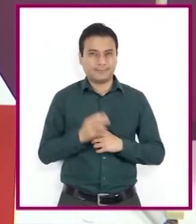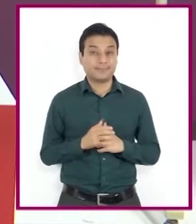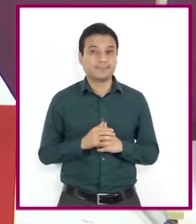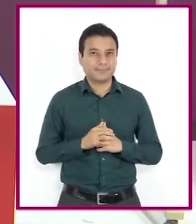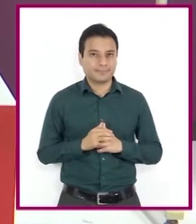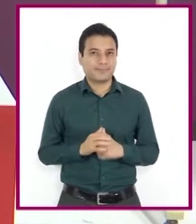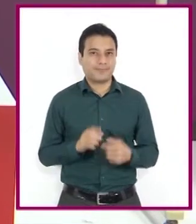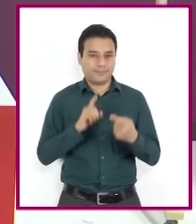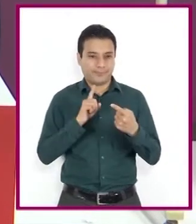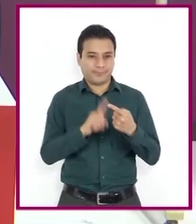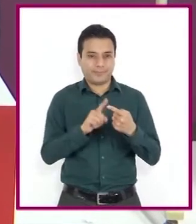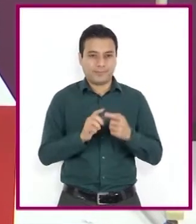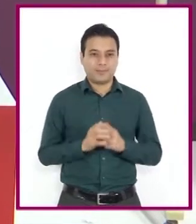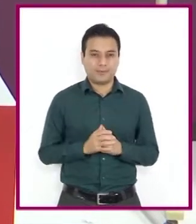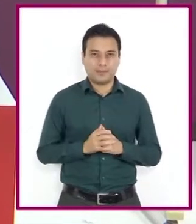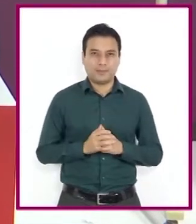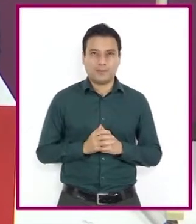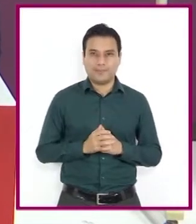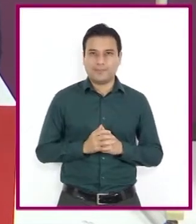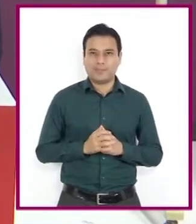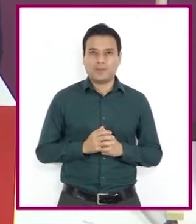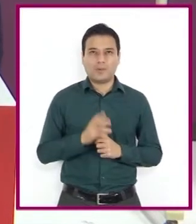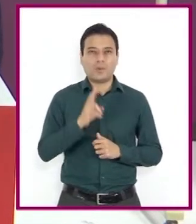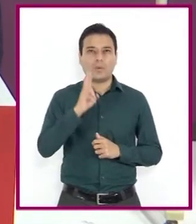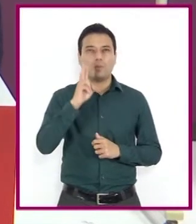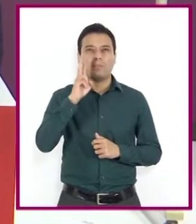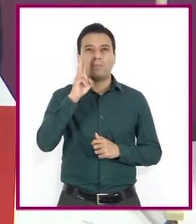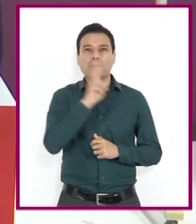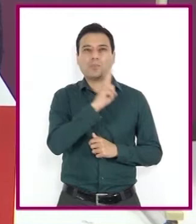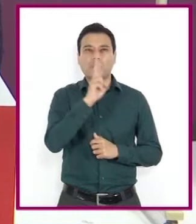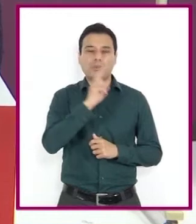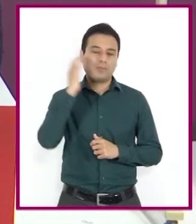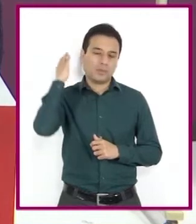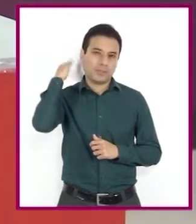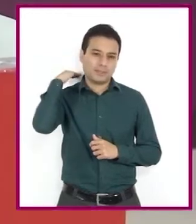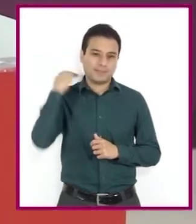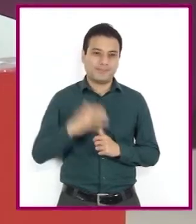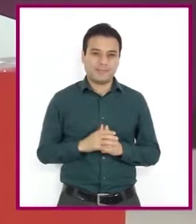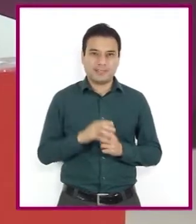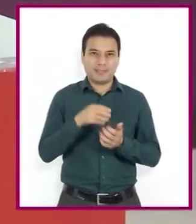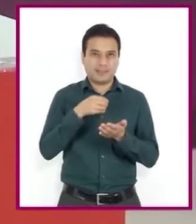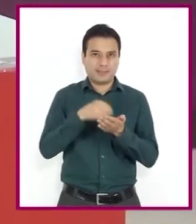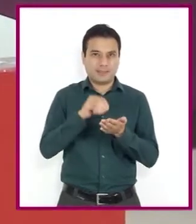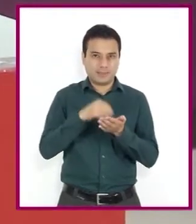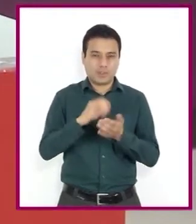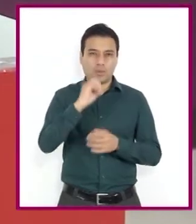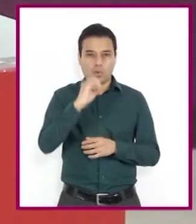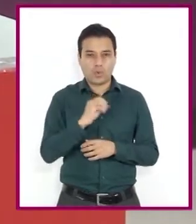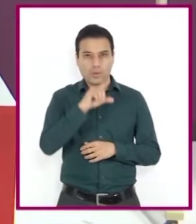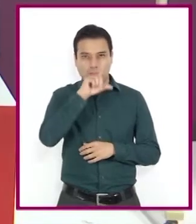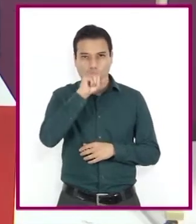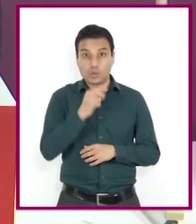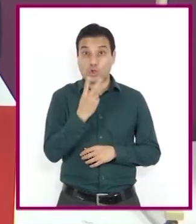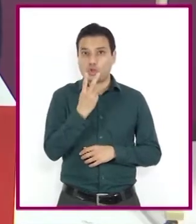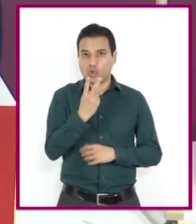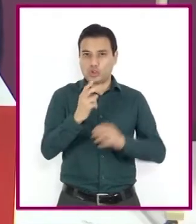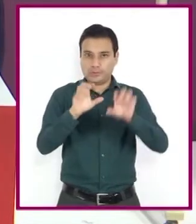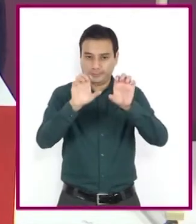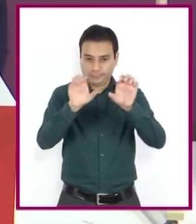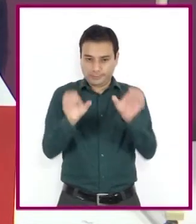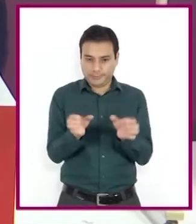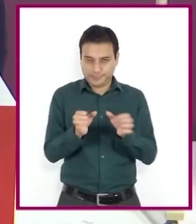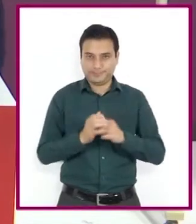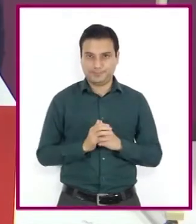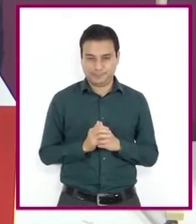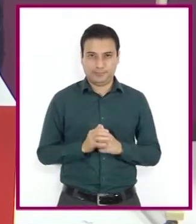A, pulmones de cerdo o pollo. Estos deben estar completos, es decir, con los 2 pulmones y la tráquea.